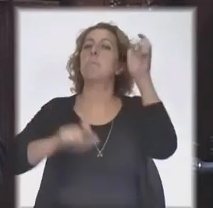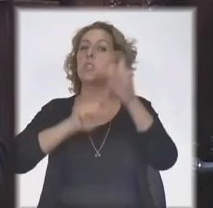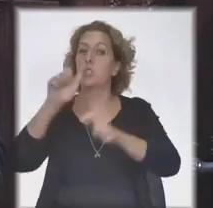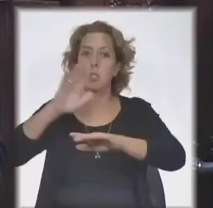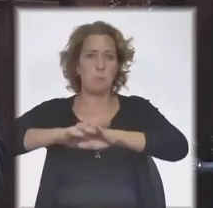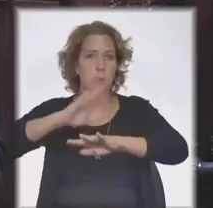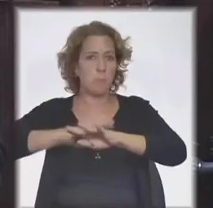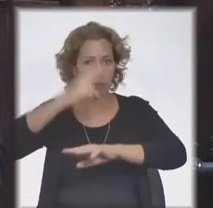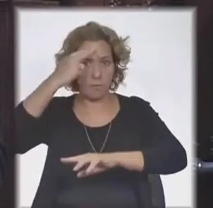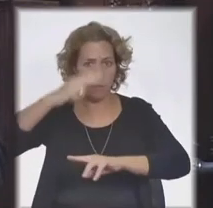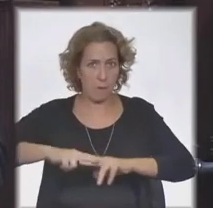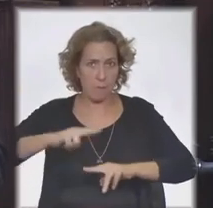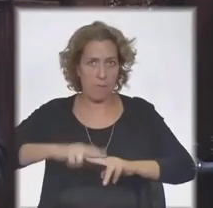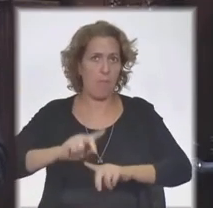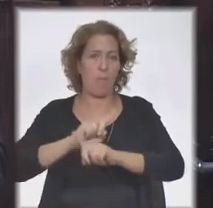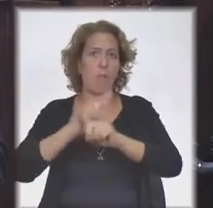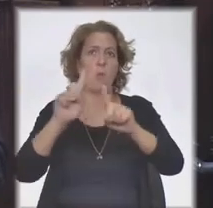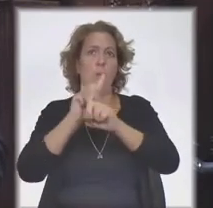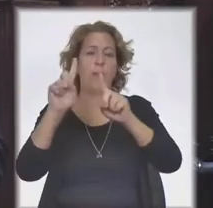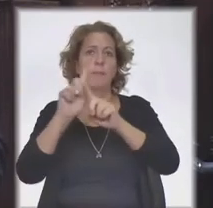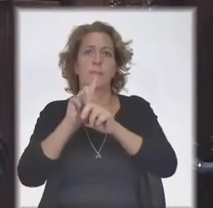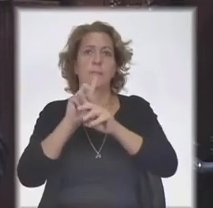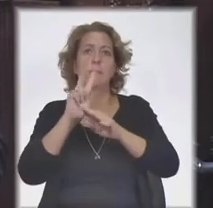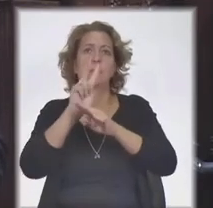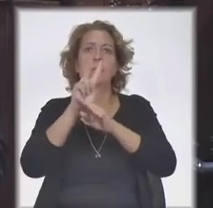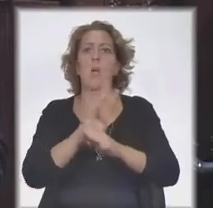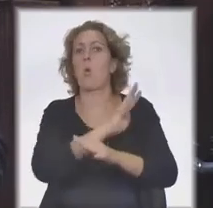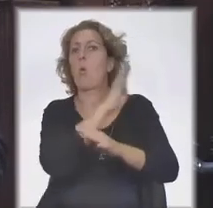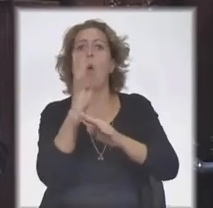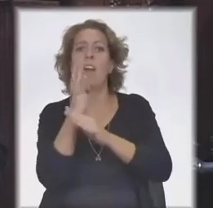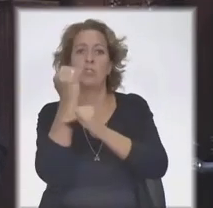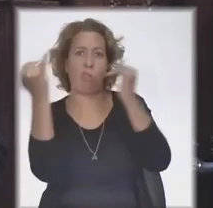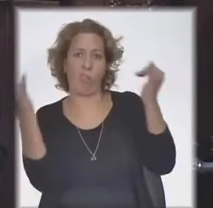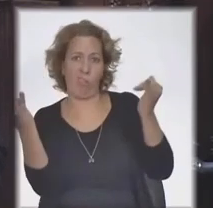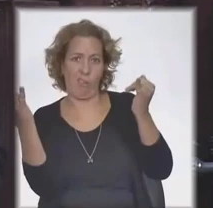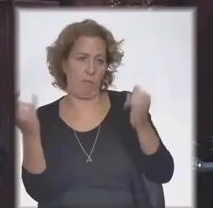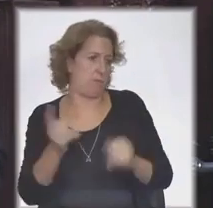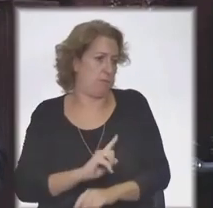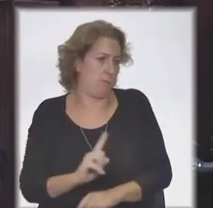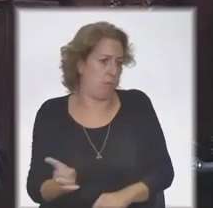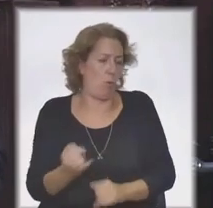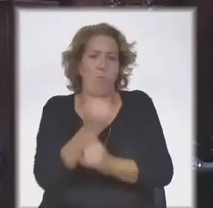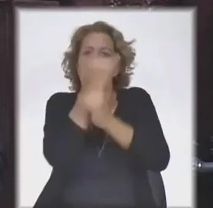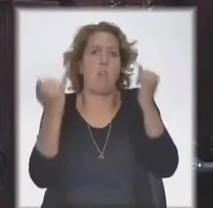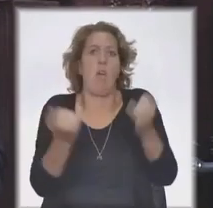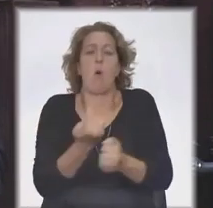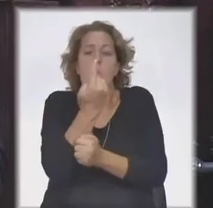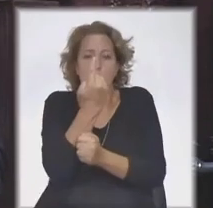enfermedad, no hay que ampararlas al cuarto día en la seguridad social, hay que ampararlo desde el día 1.